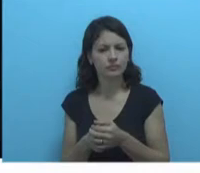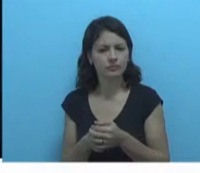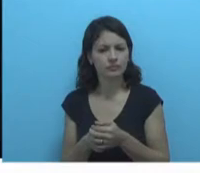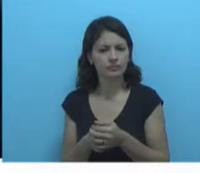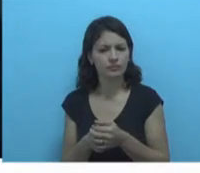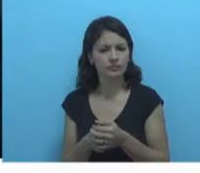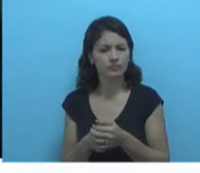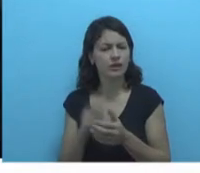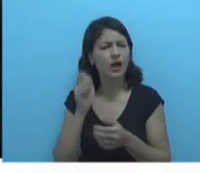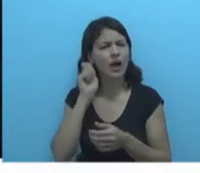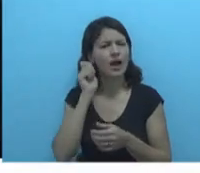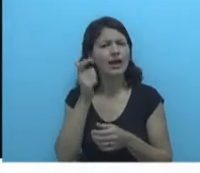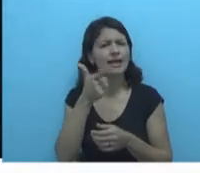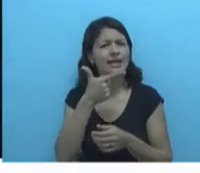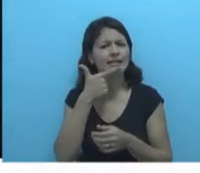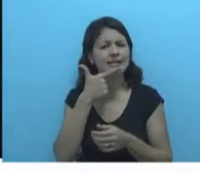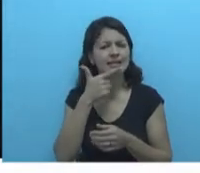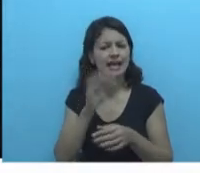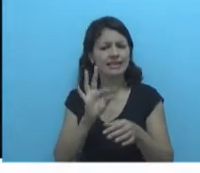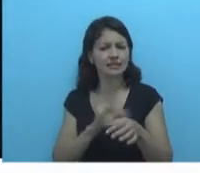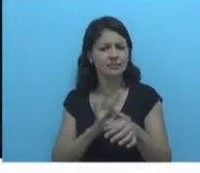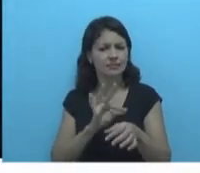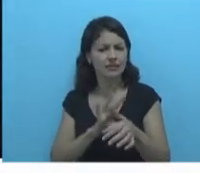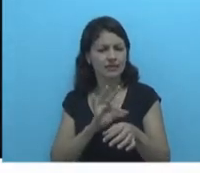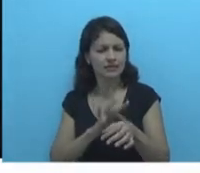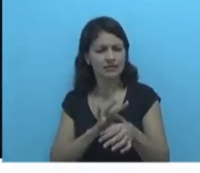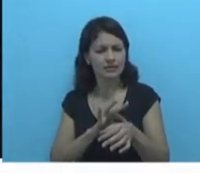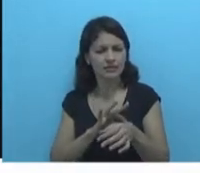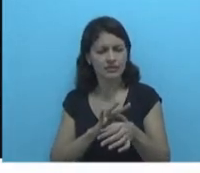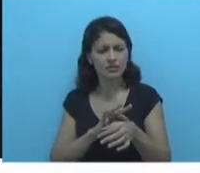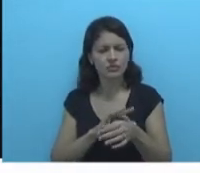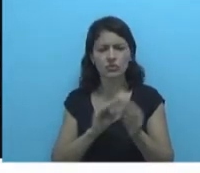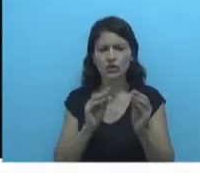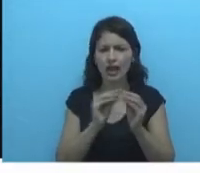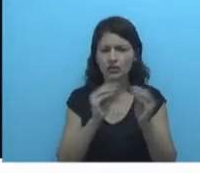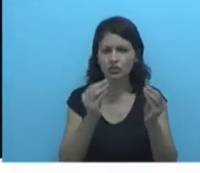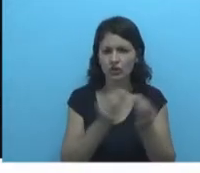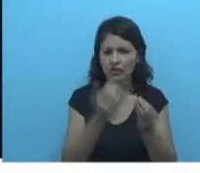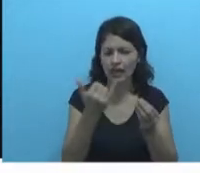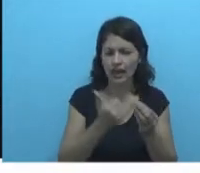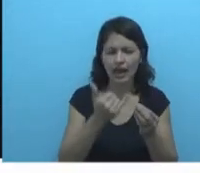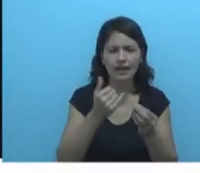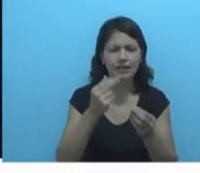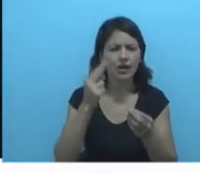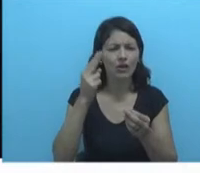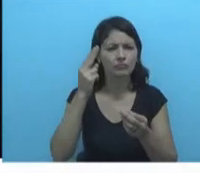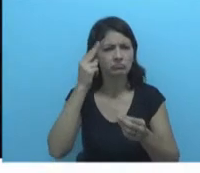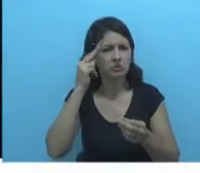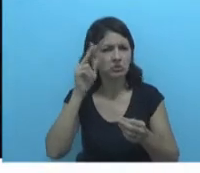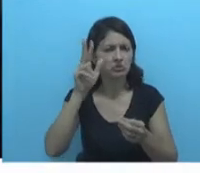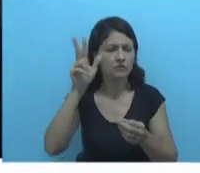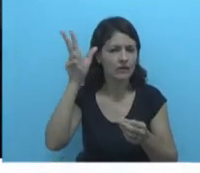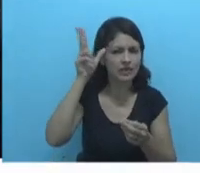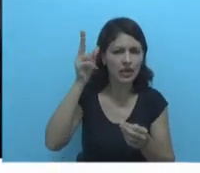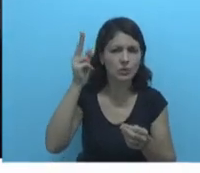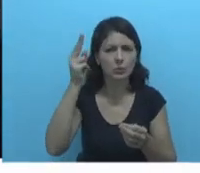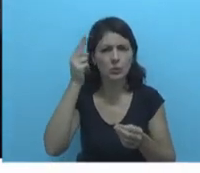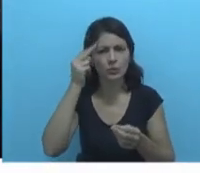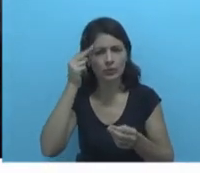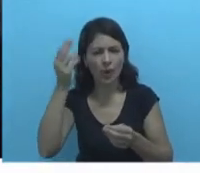El gas medicinal tiene un 98-99% de pureza, y este gas que se